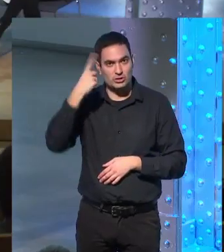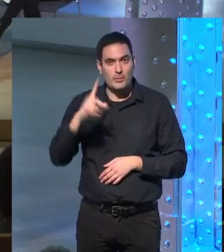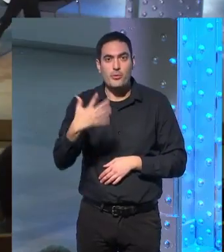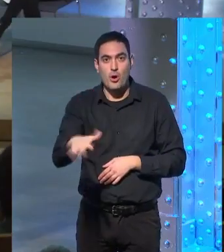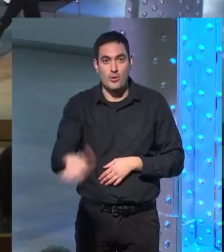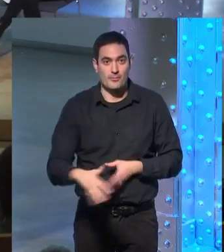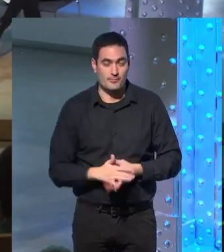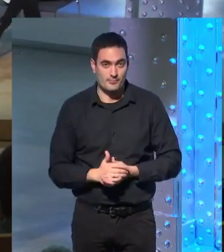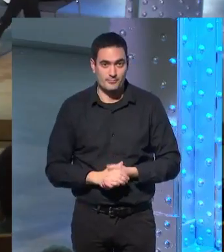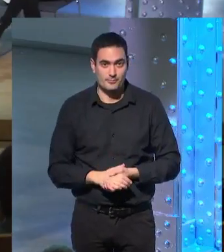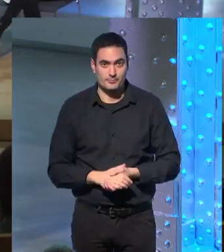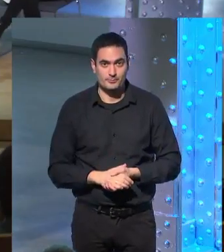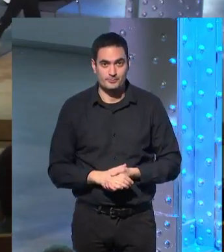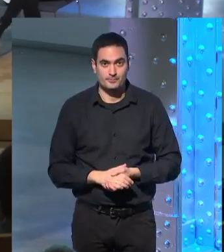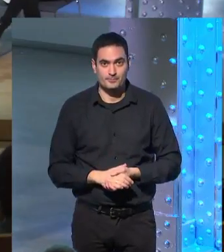dónde están.